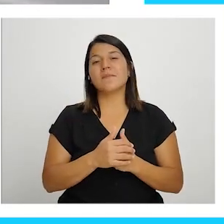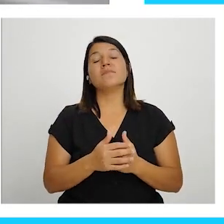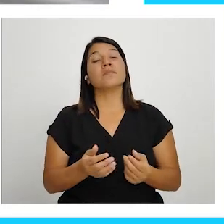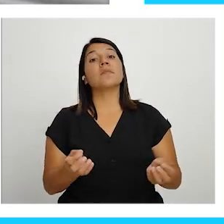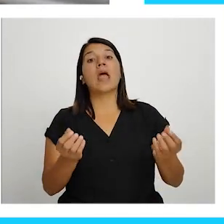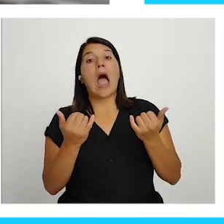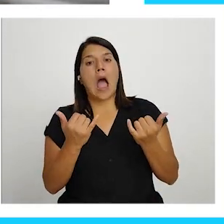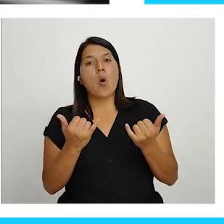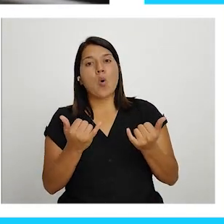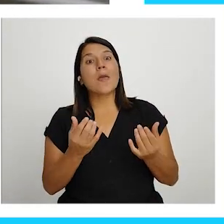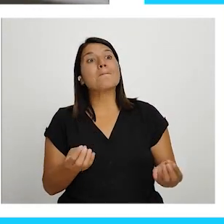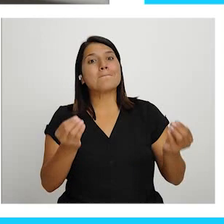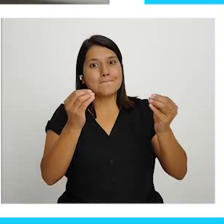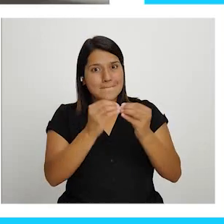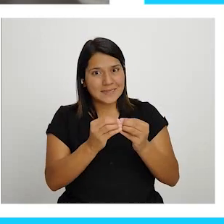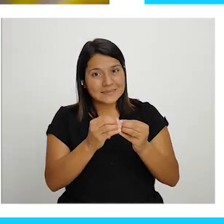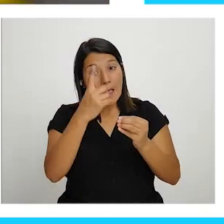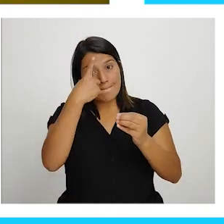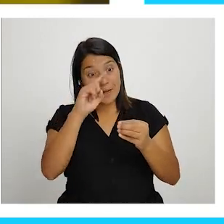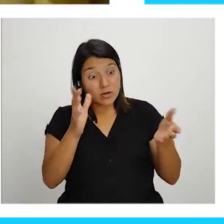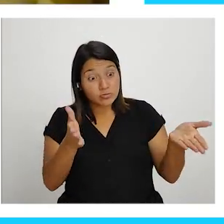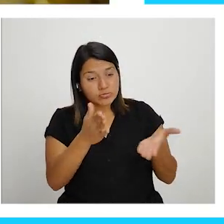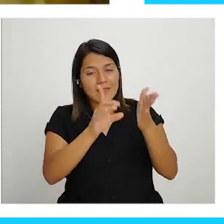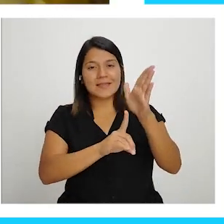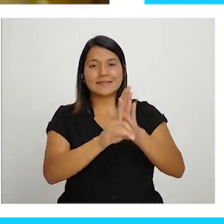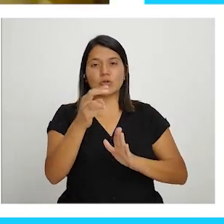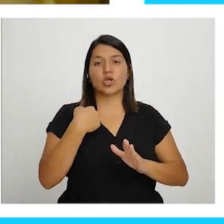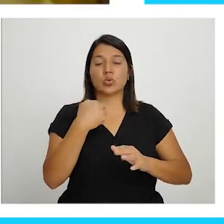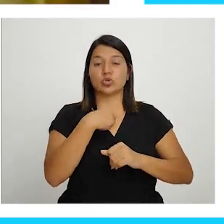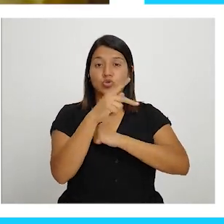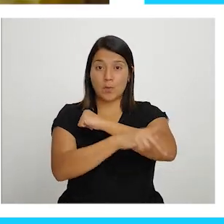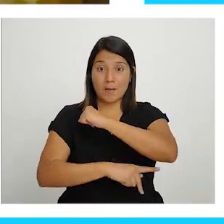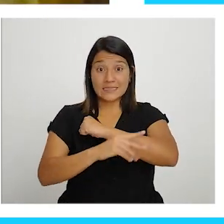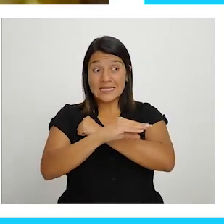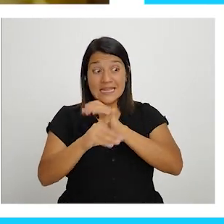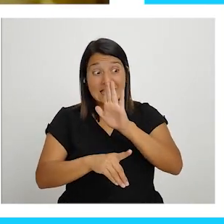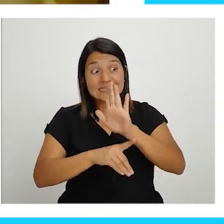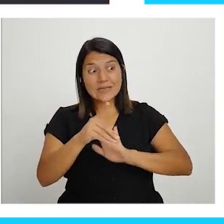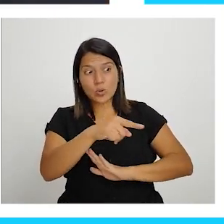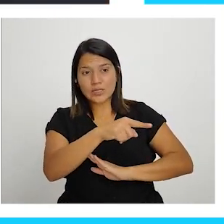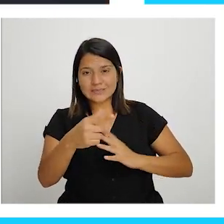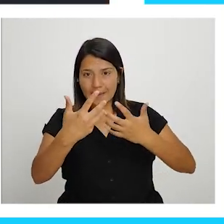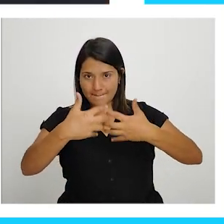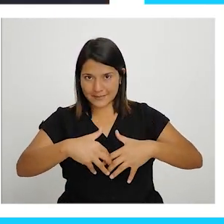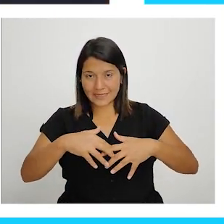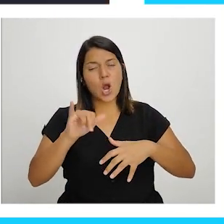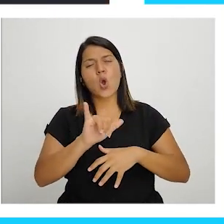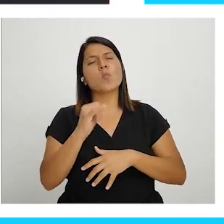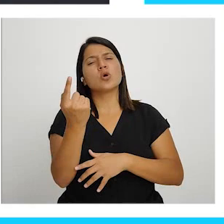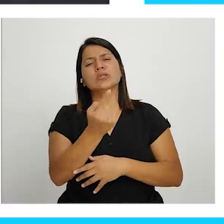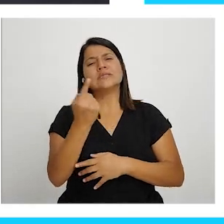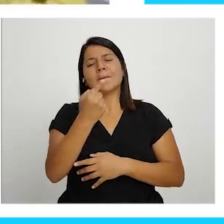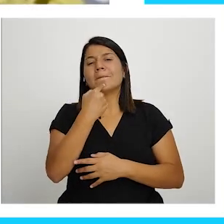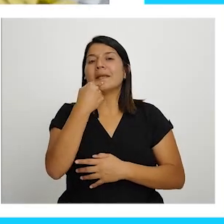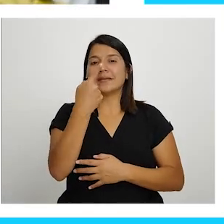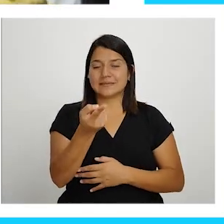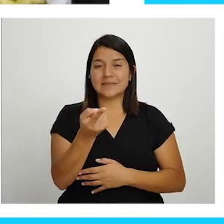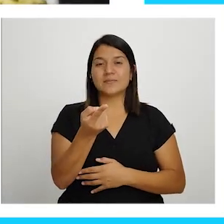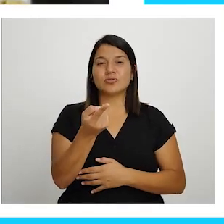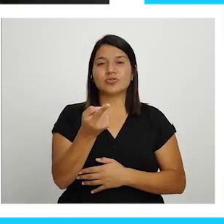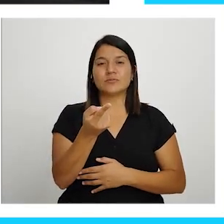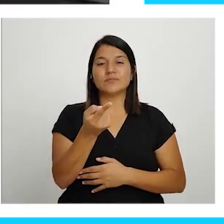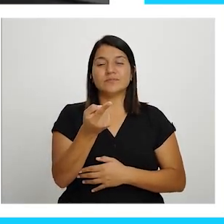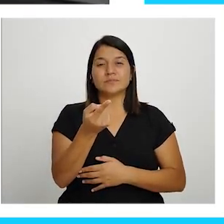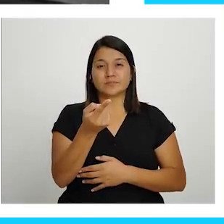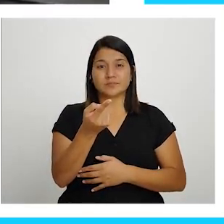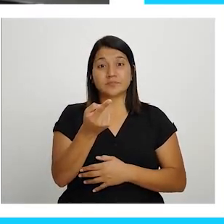disposición del desarrollo del país y de esos emprendedores. Y bueno, como siempre decimos que dato